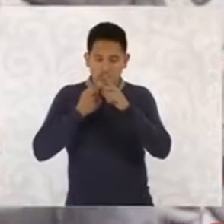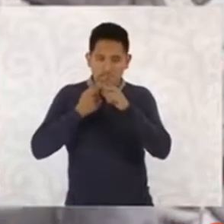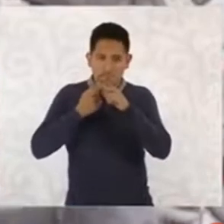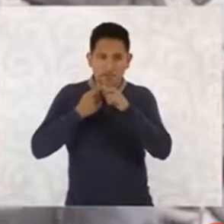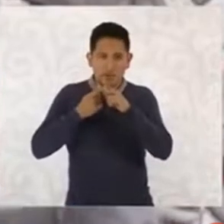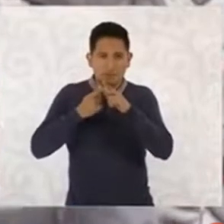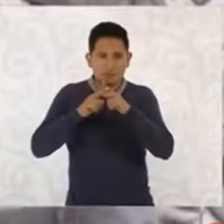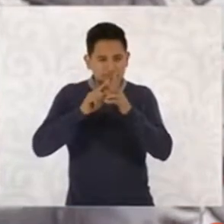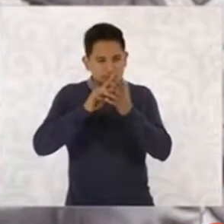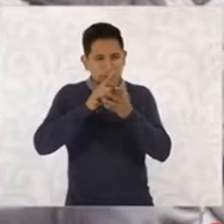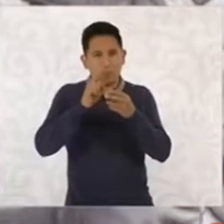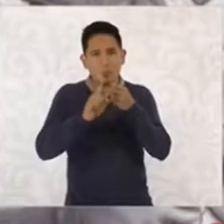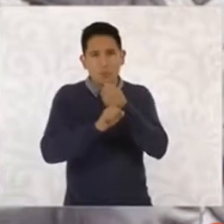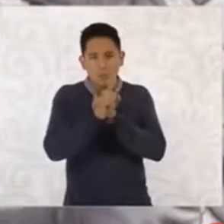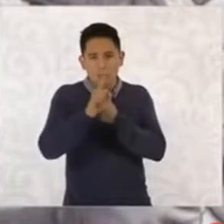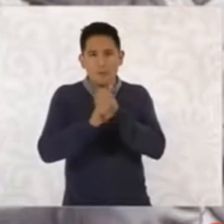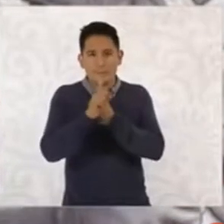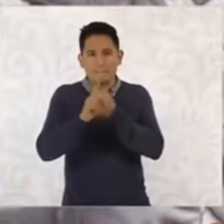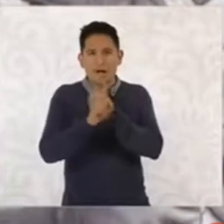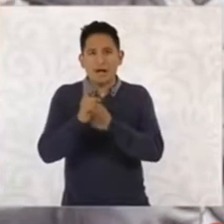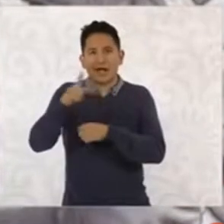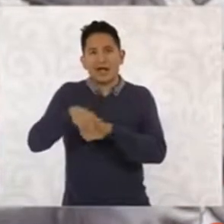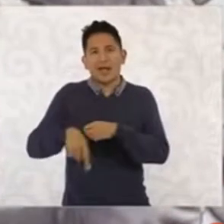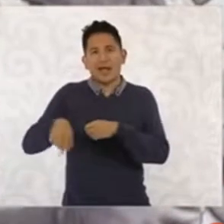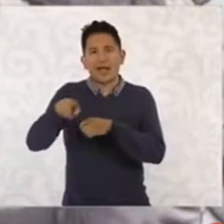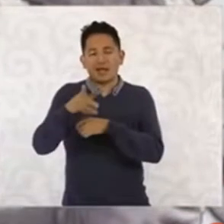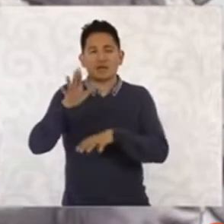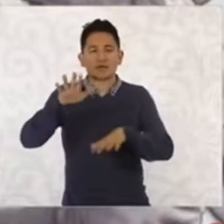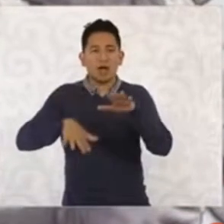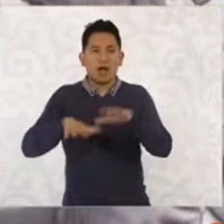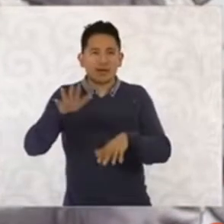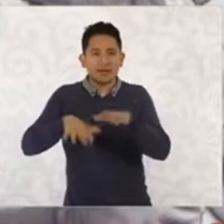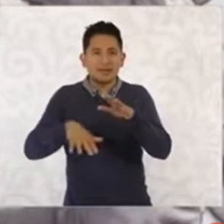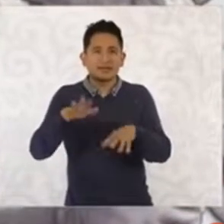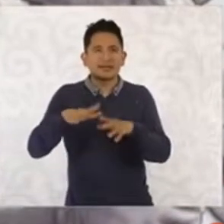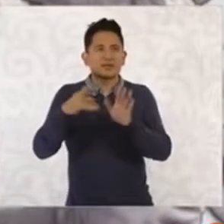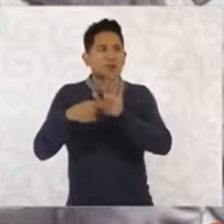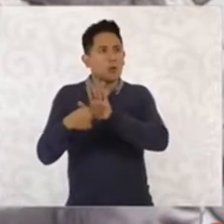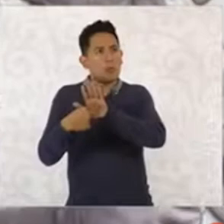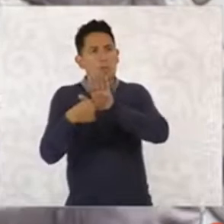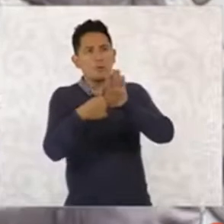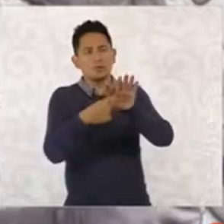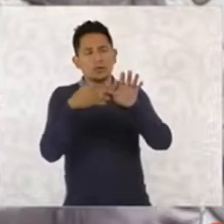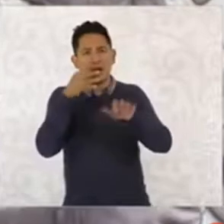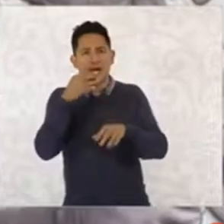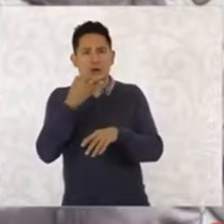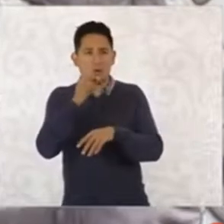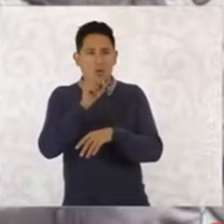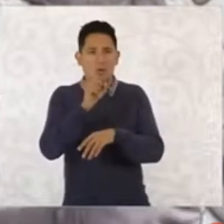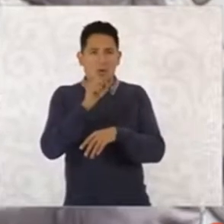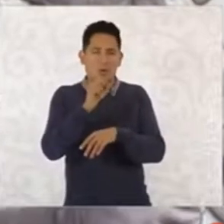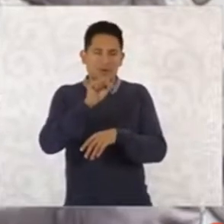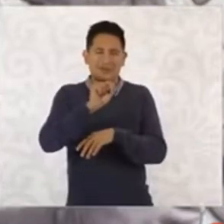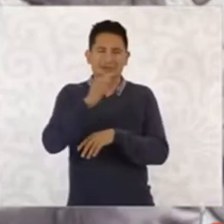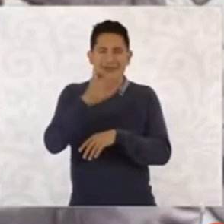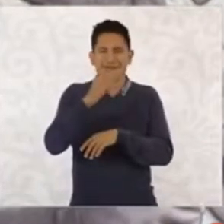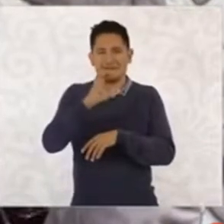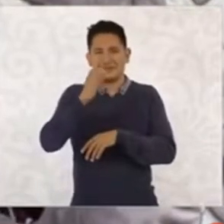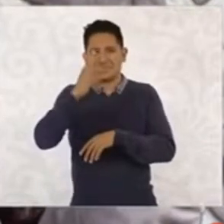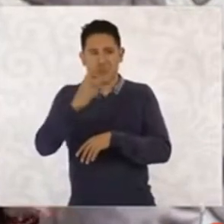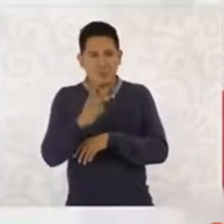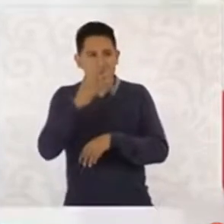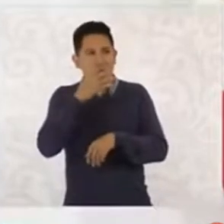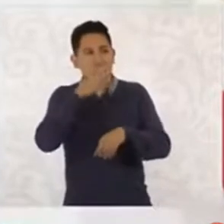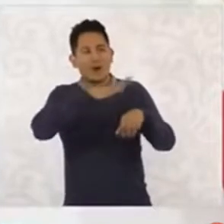los números de la contabilidad para aparentar más pérdidas de las que en realidad tenían y provocar pagar